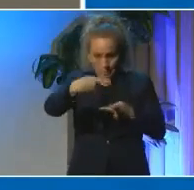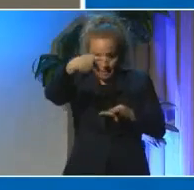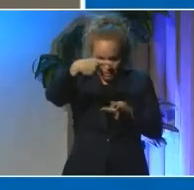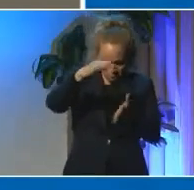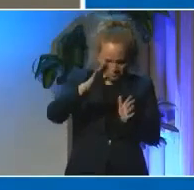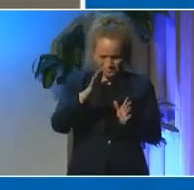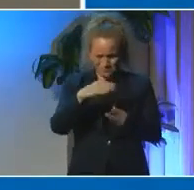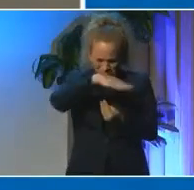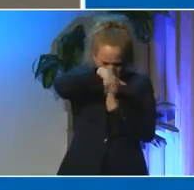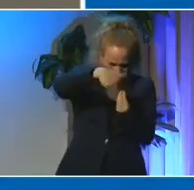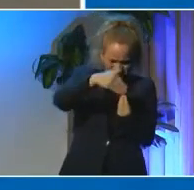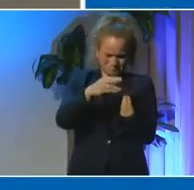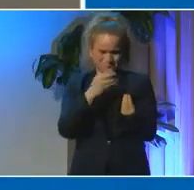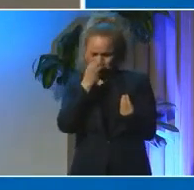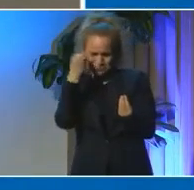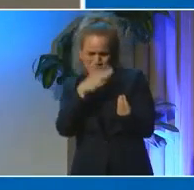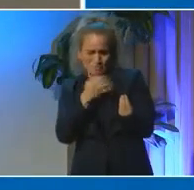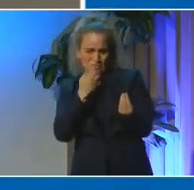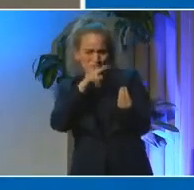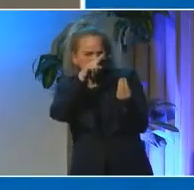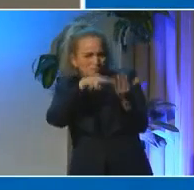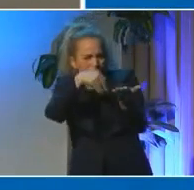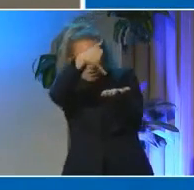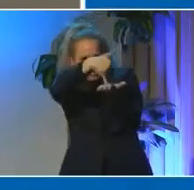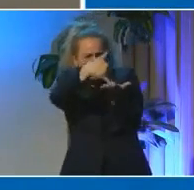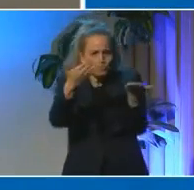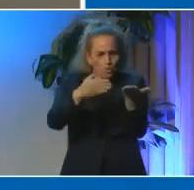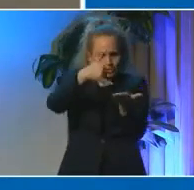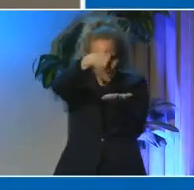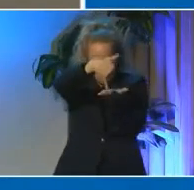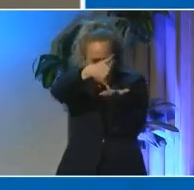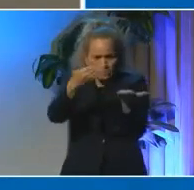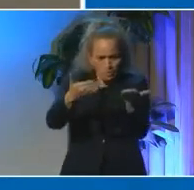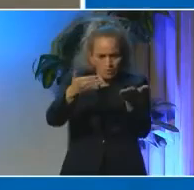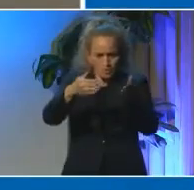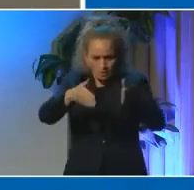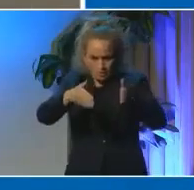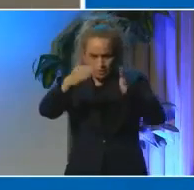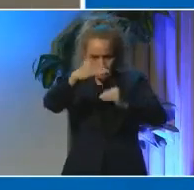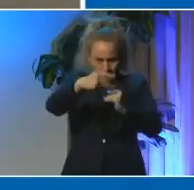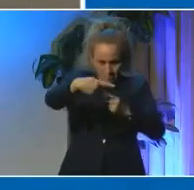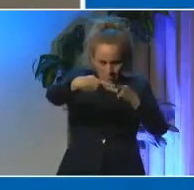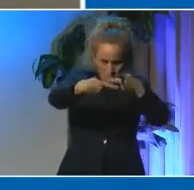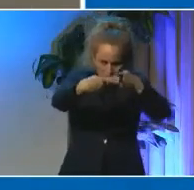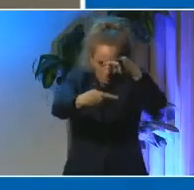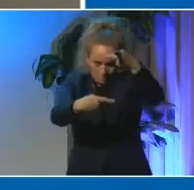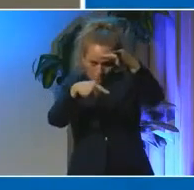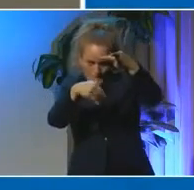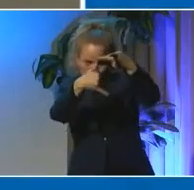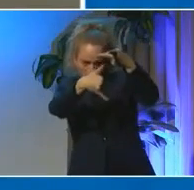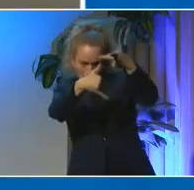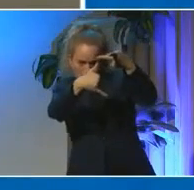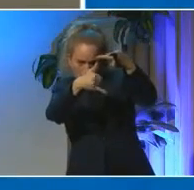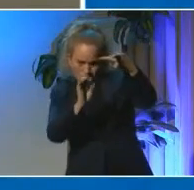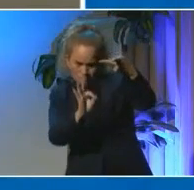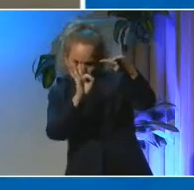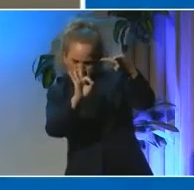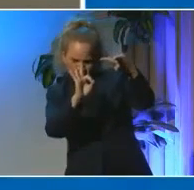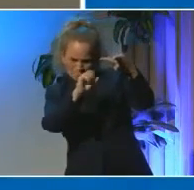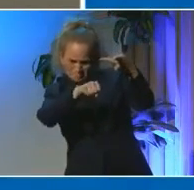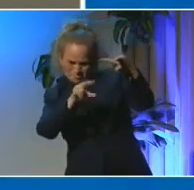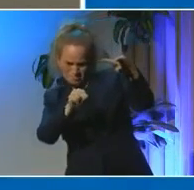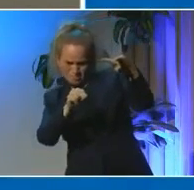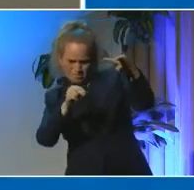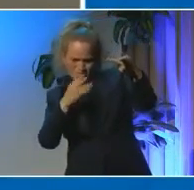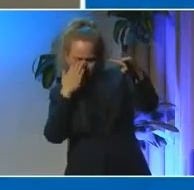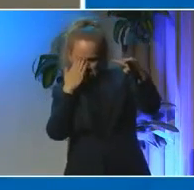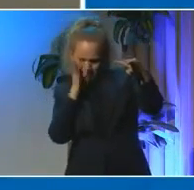esto no funciona Porque nuestro consumidor quiere ver esa ese líquido que se está tomando y la calidad del líquido que se está tomando